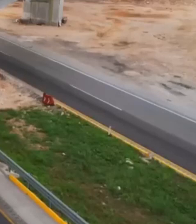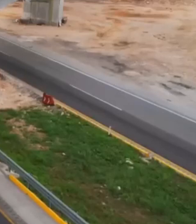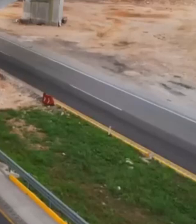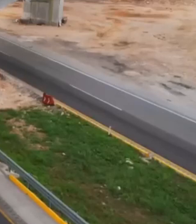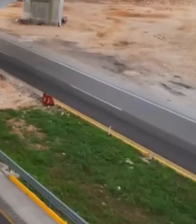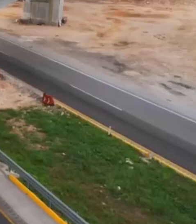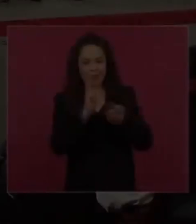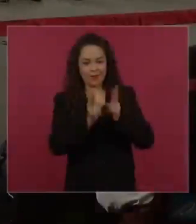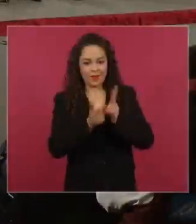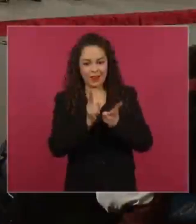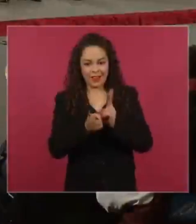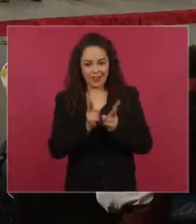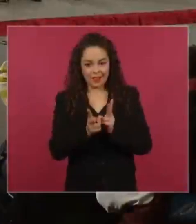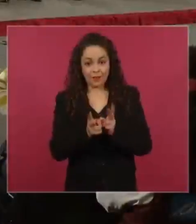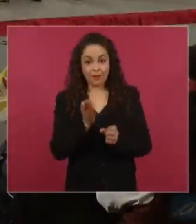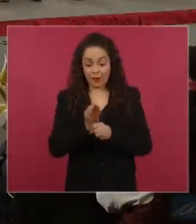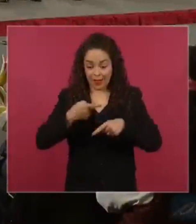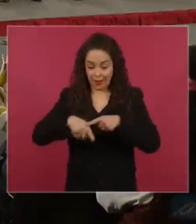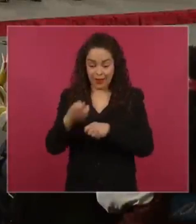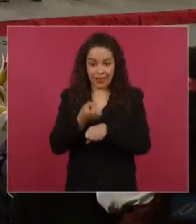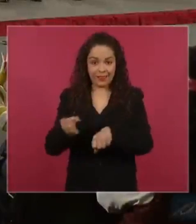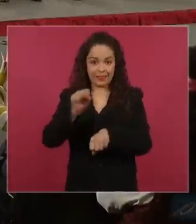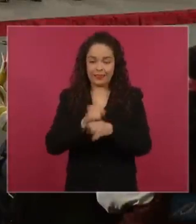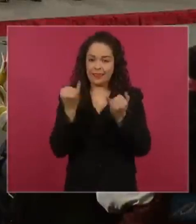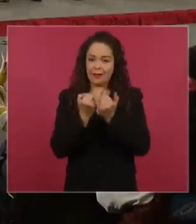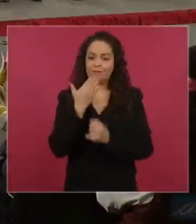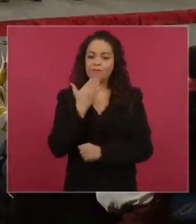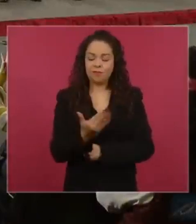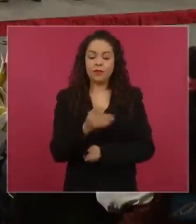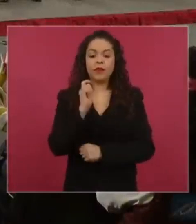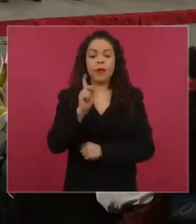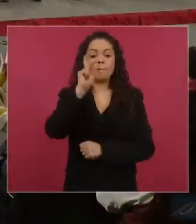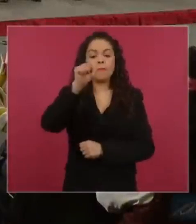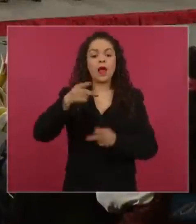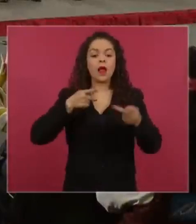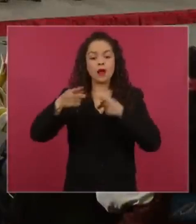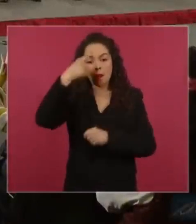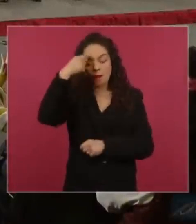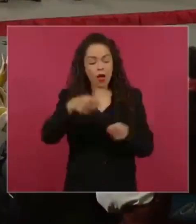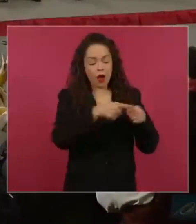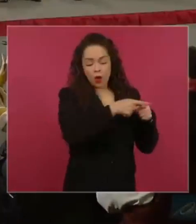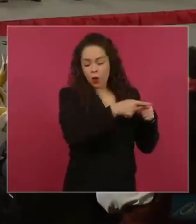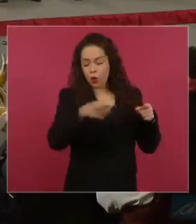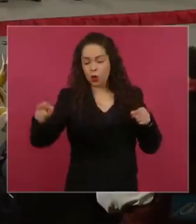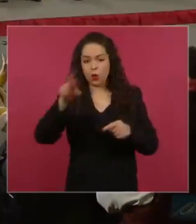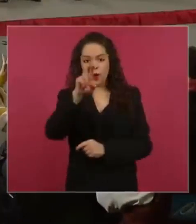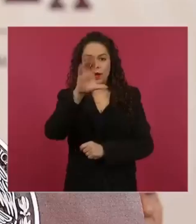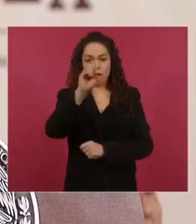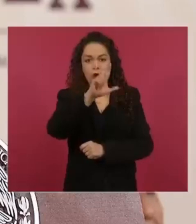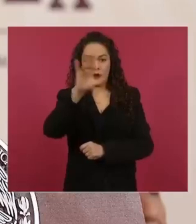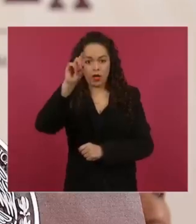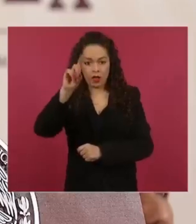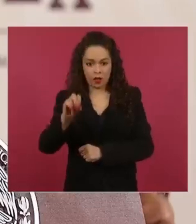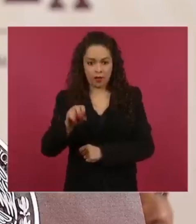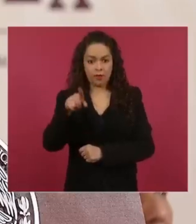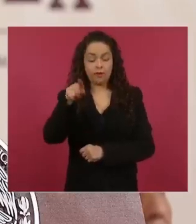escucharla. Empezamos con actividades previas para la planeación del recorrido y se continúa con la